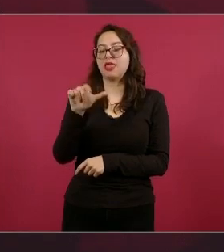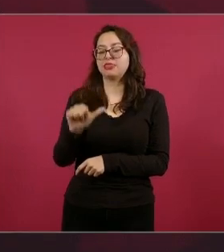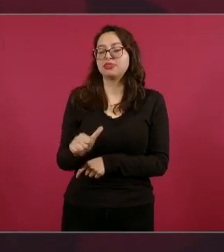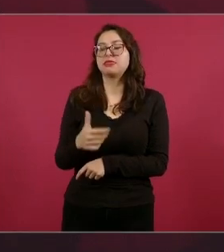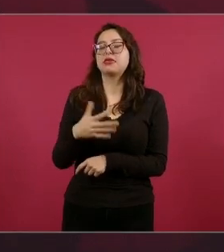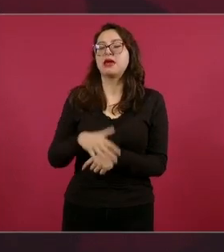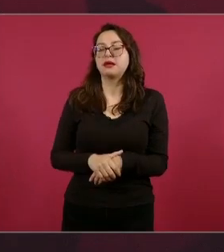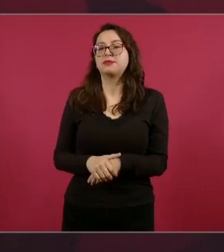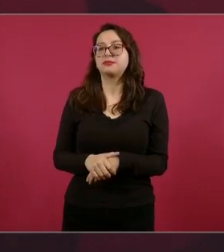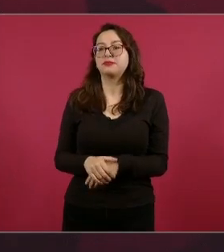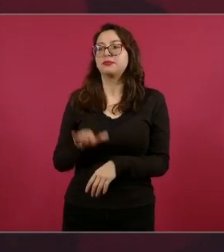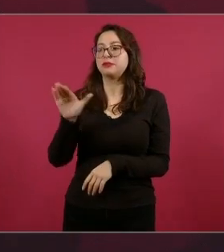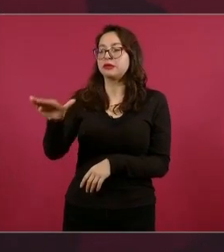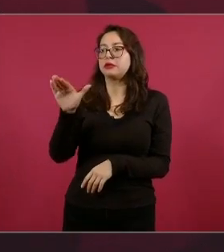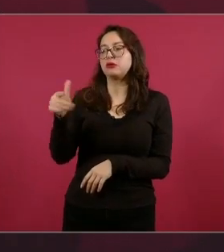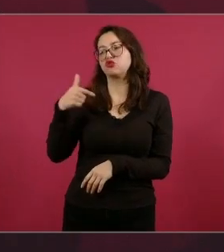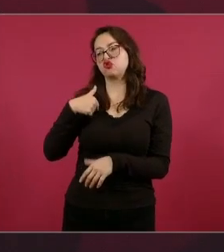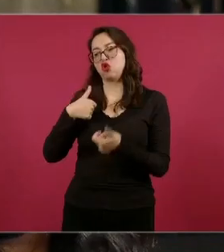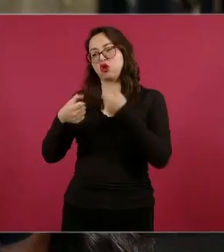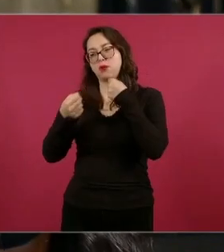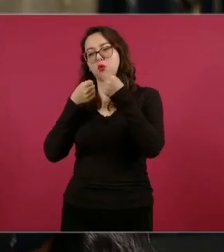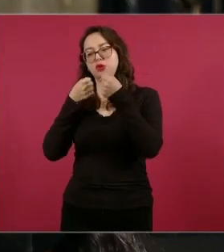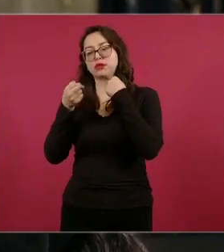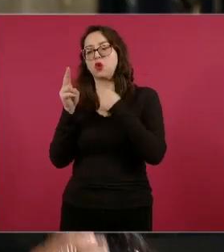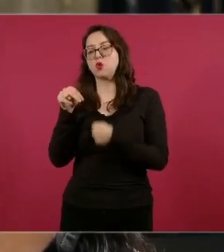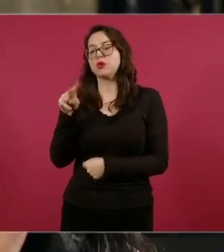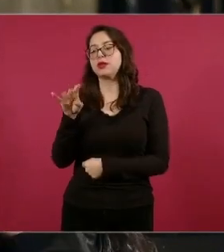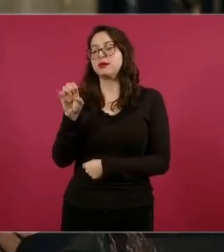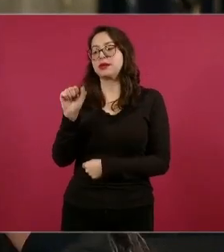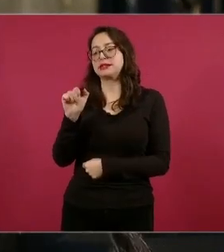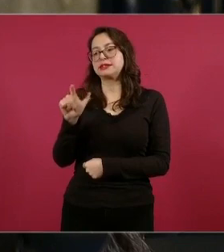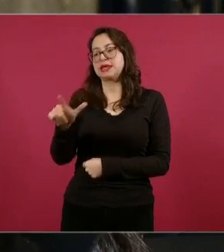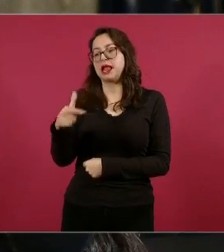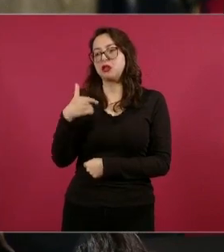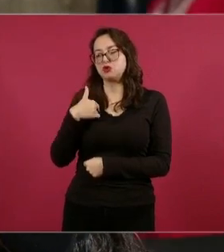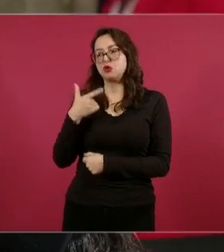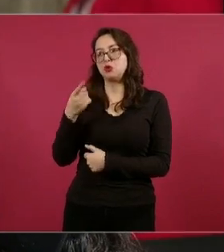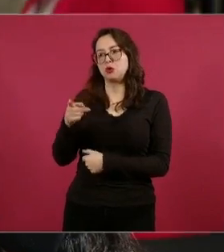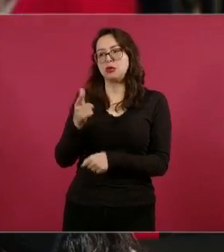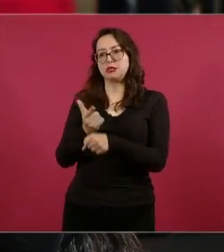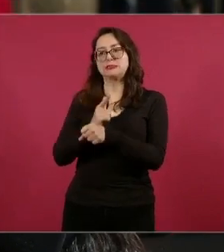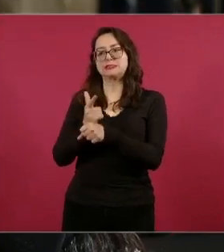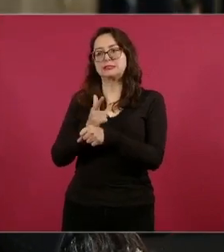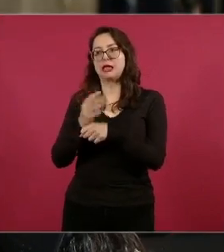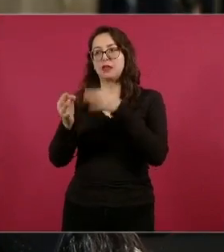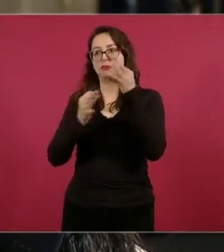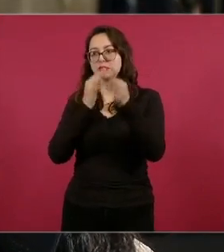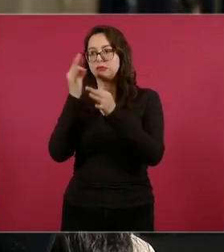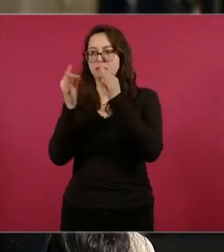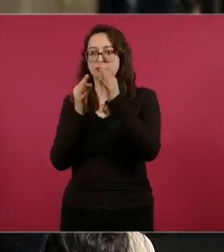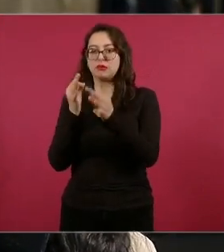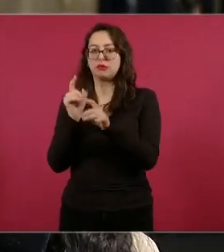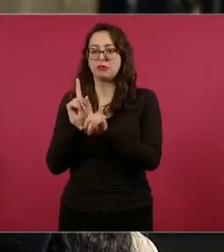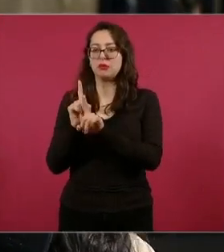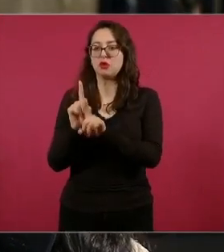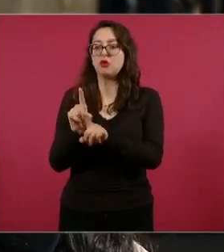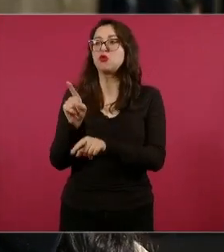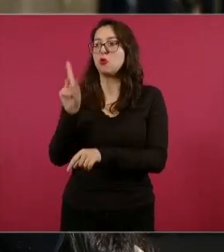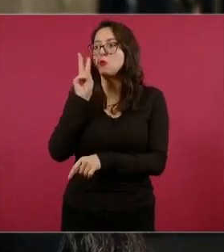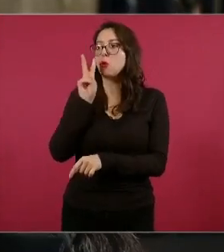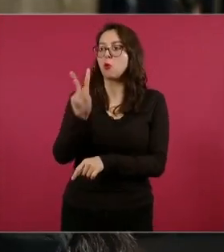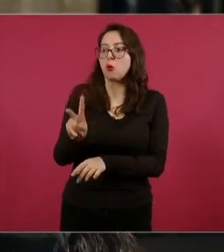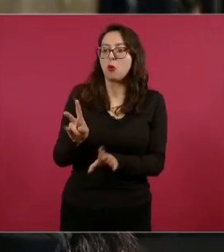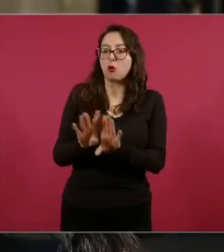venía como reportero cubriendo la campaña del licenciado, y me dijo, le pregunté que ella cómo había